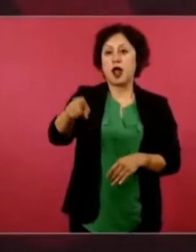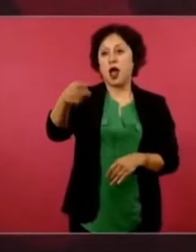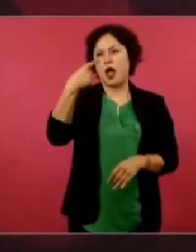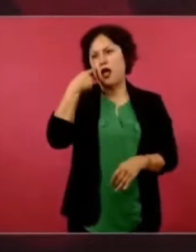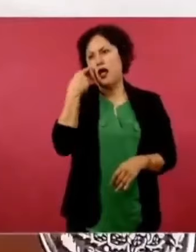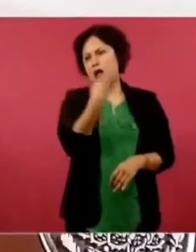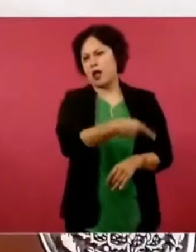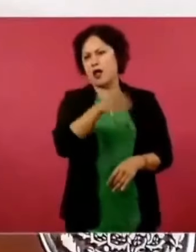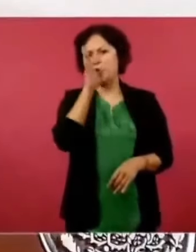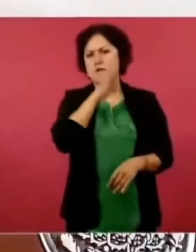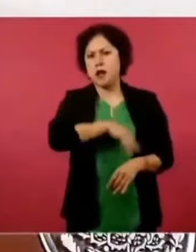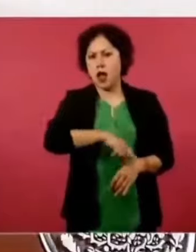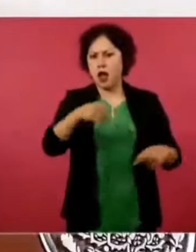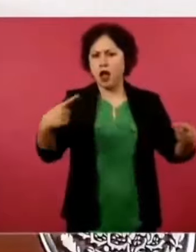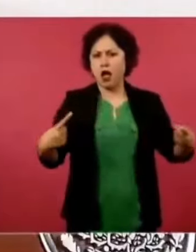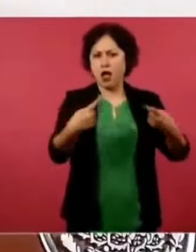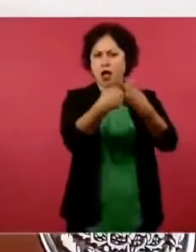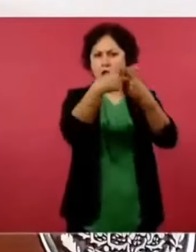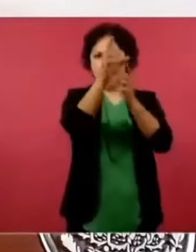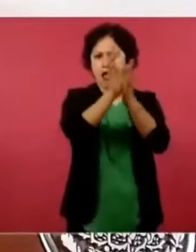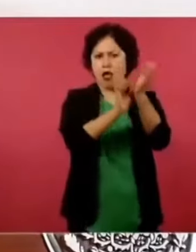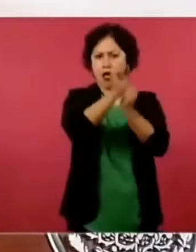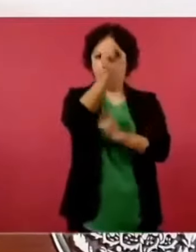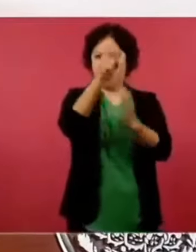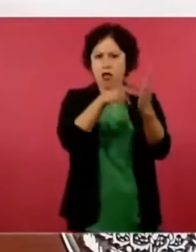inconstitucional la ley